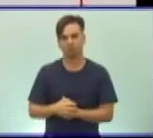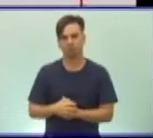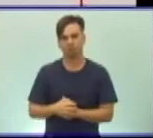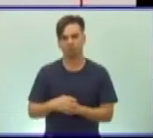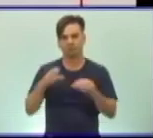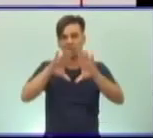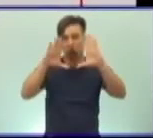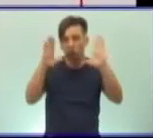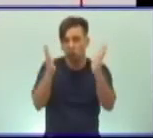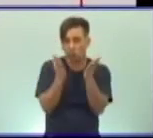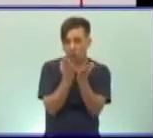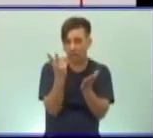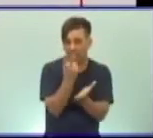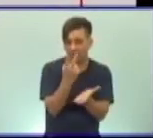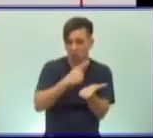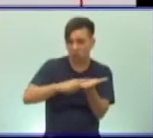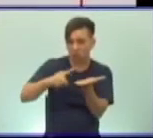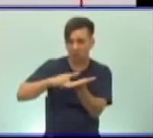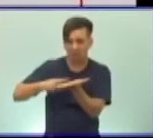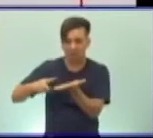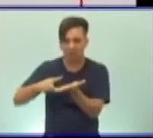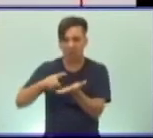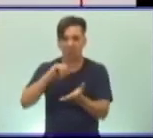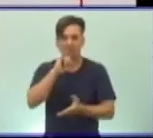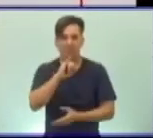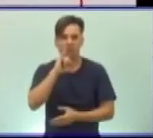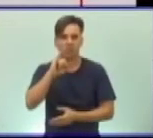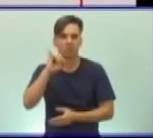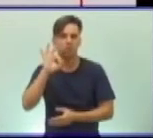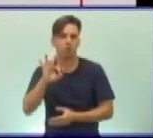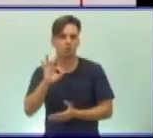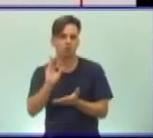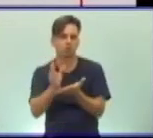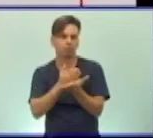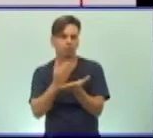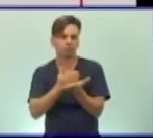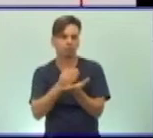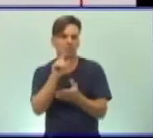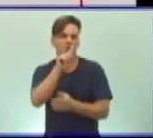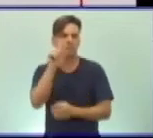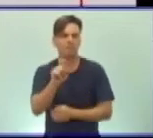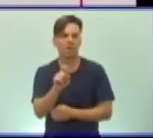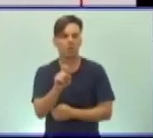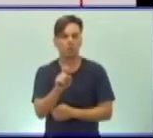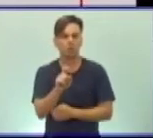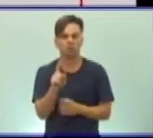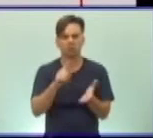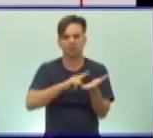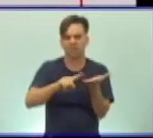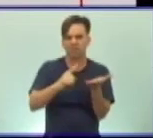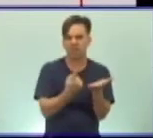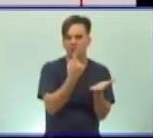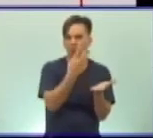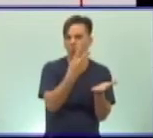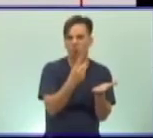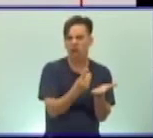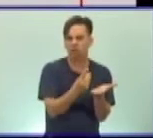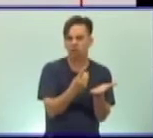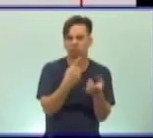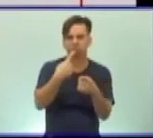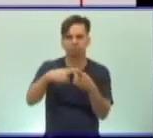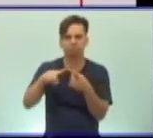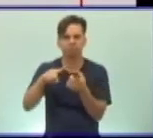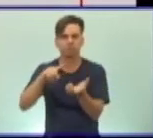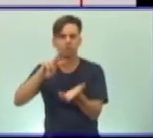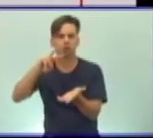668 libros. Y nos preguntan, ¿qué cantidad de libros restauraron en cada semana? Recuerda, podemos